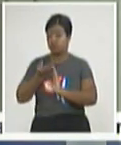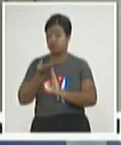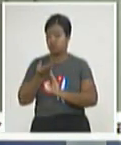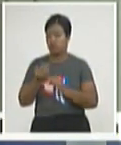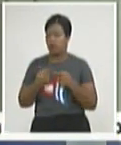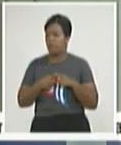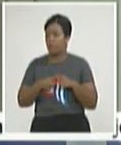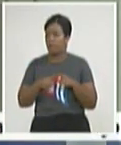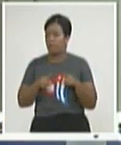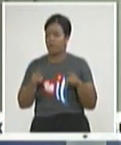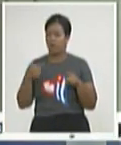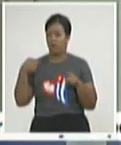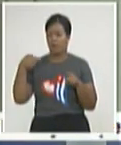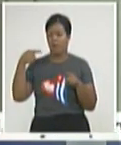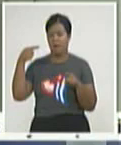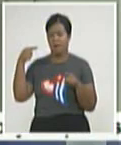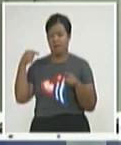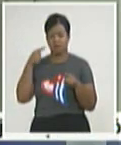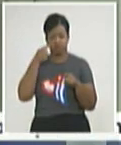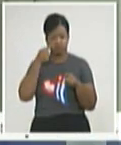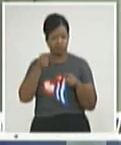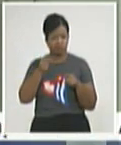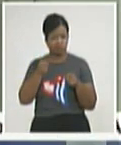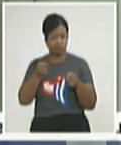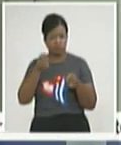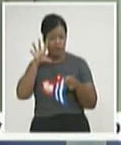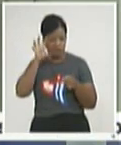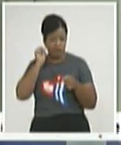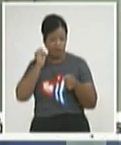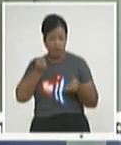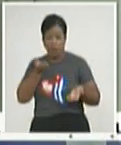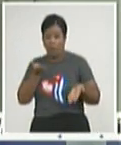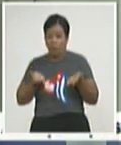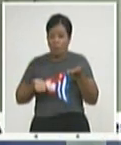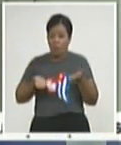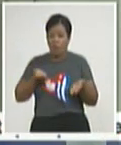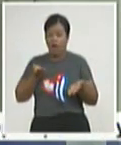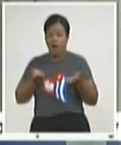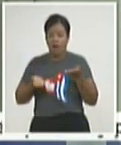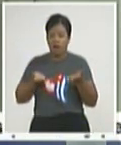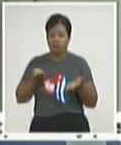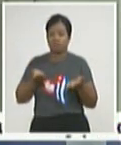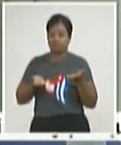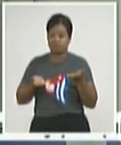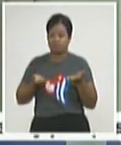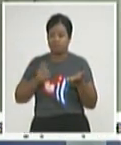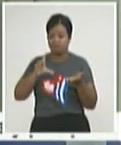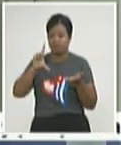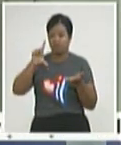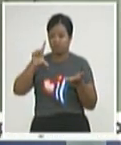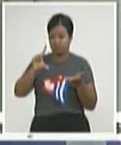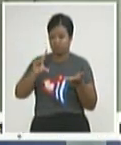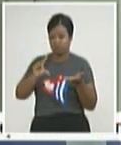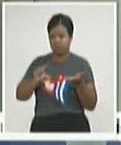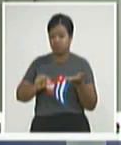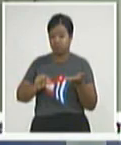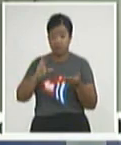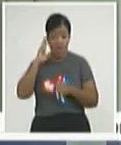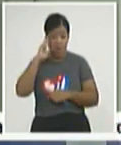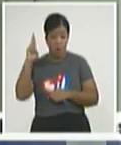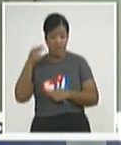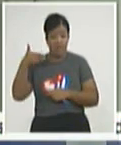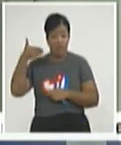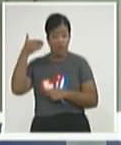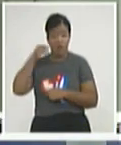realmente nos damos cuenta de que va ocurriendo una disminución. Llegamos a tener 9.000 y